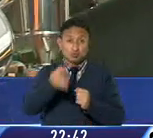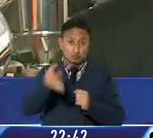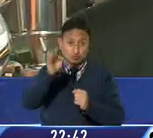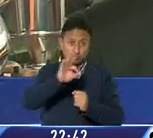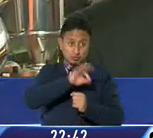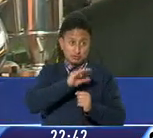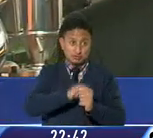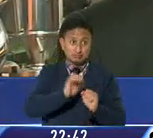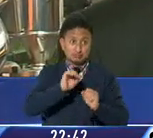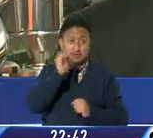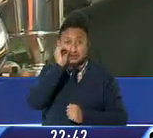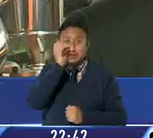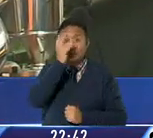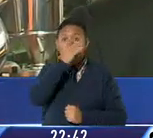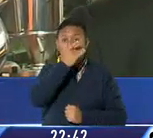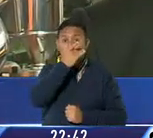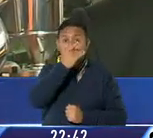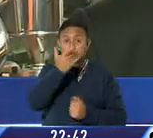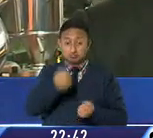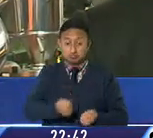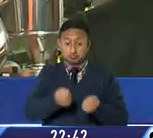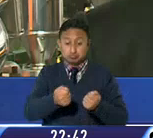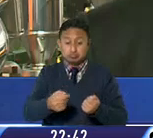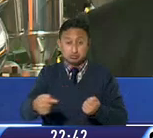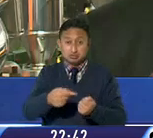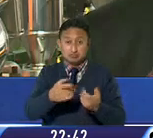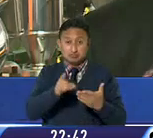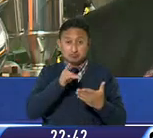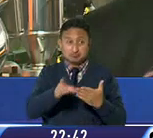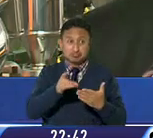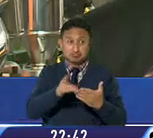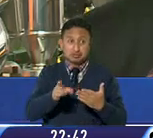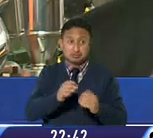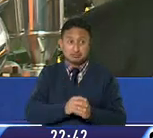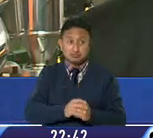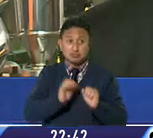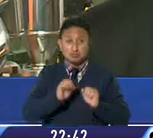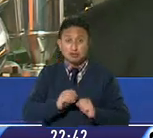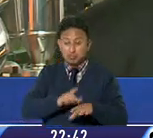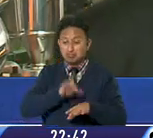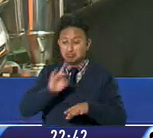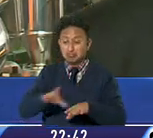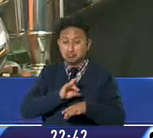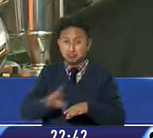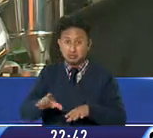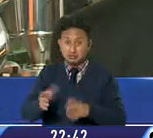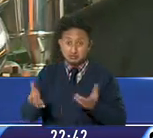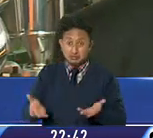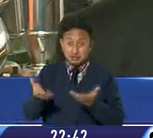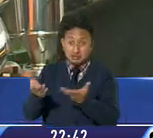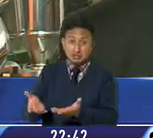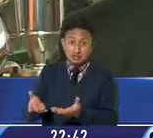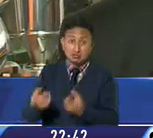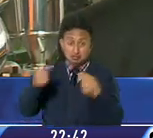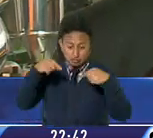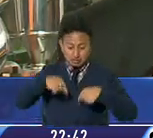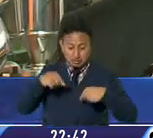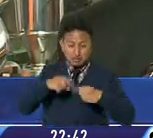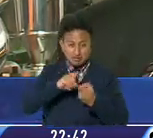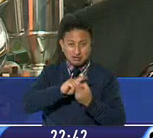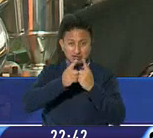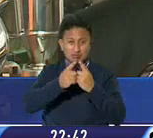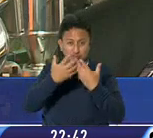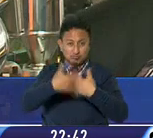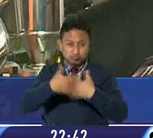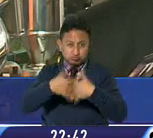las rosas, de las flores, usan mucho plástico que se desecha y se entierra. Ese plástico lo vamos a